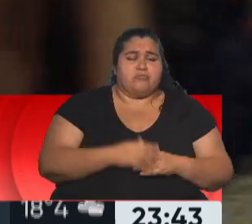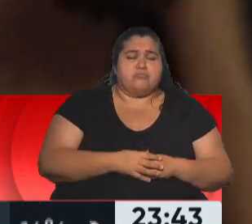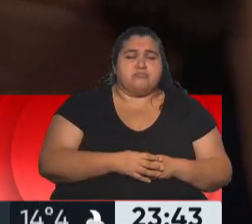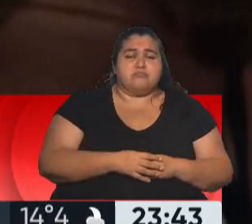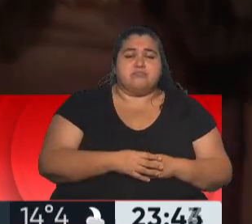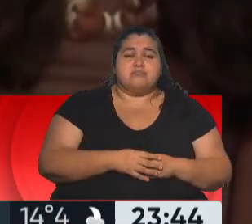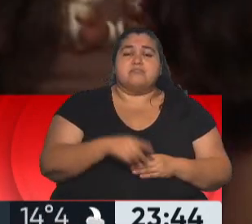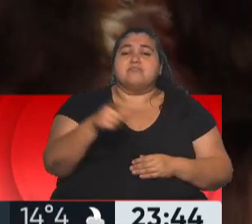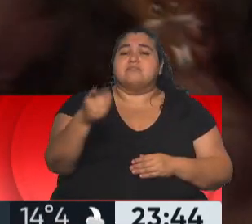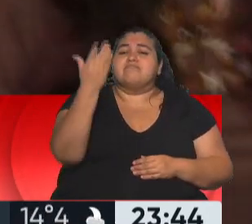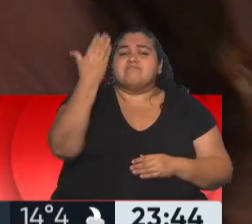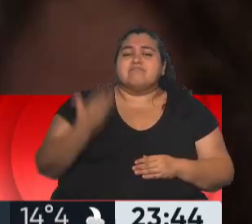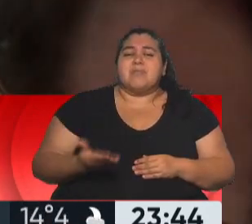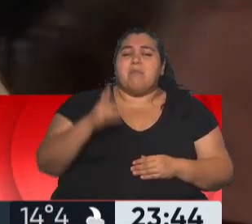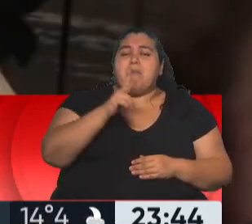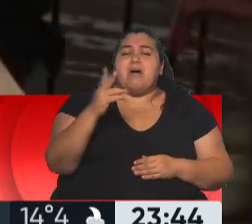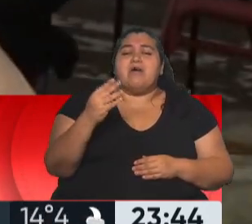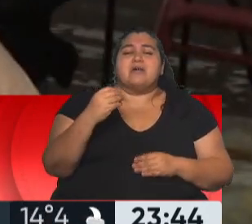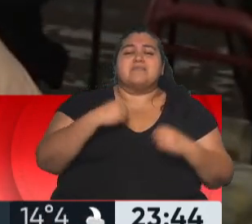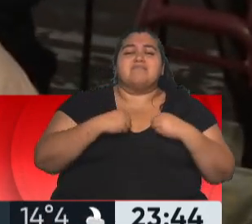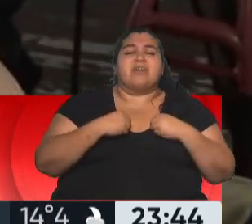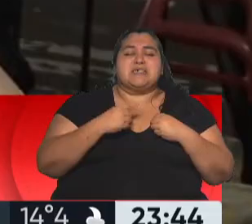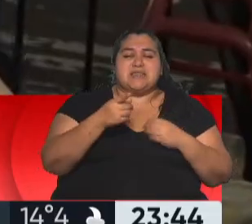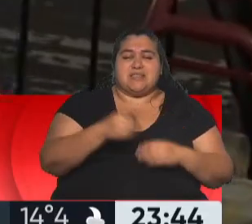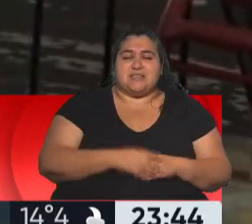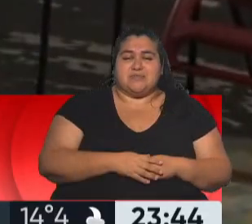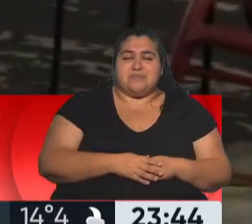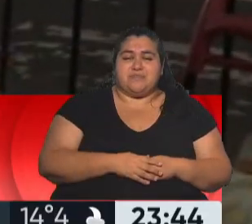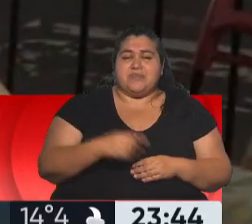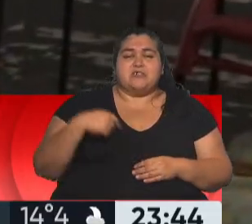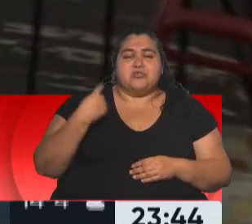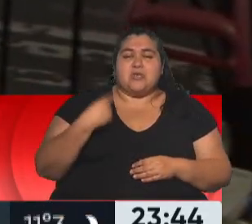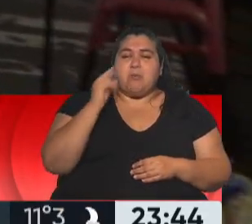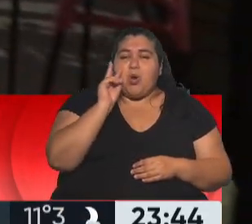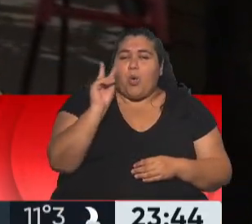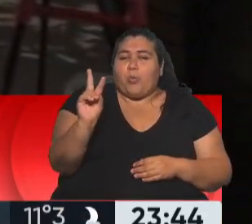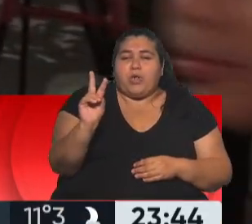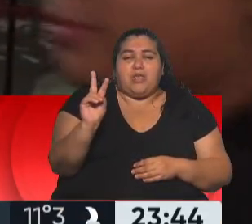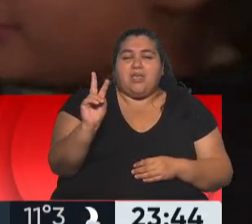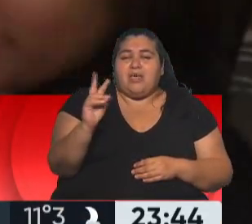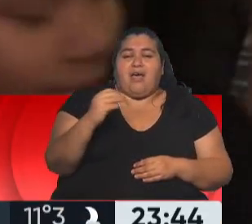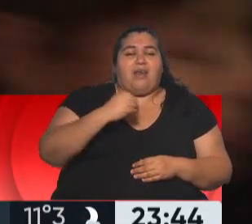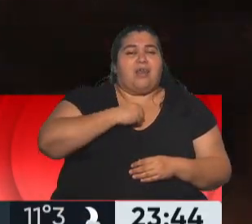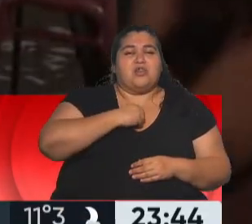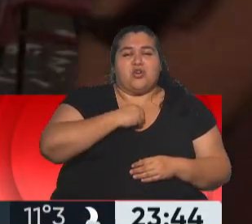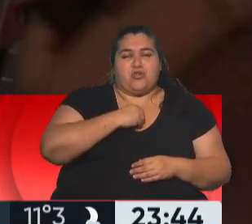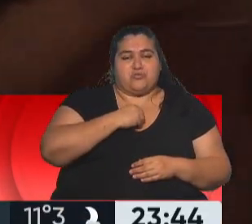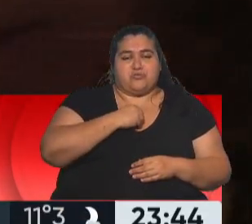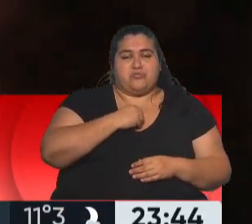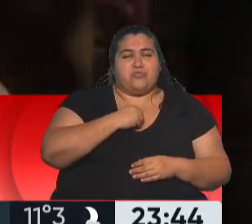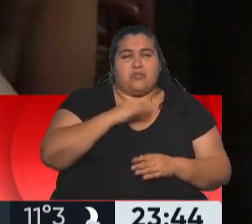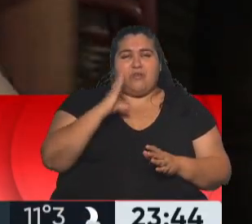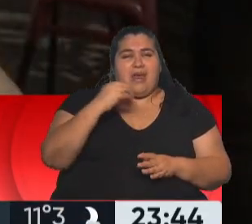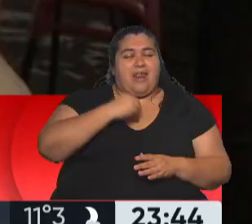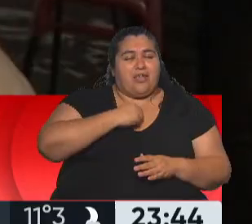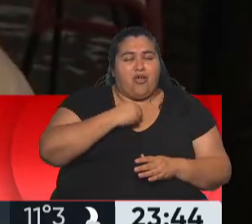¿Qué representó el Papa Francisco para usted? Mira, yo siempre lo vi desde el punto de vista religioso. Todo lo que